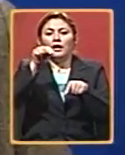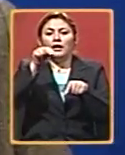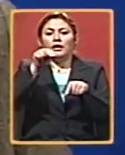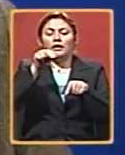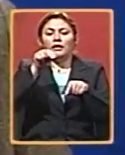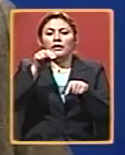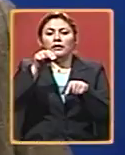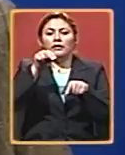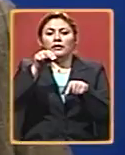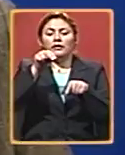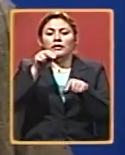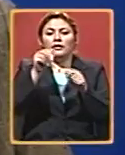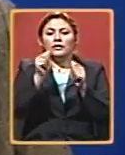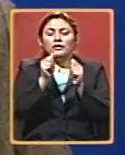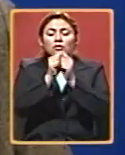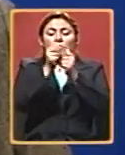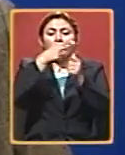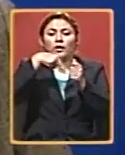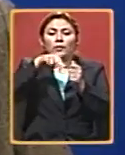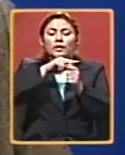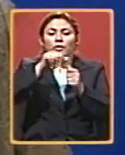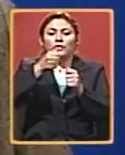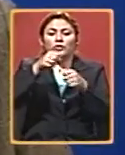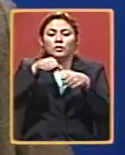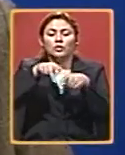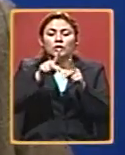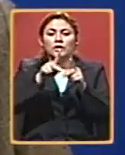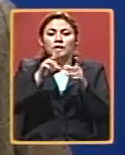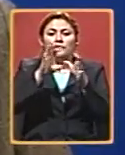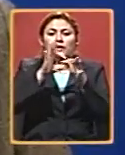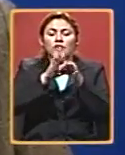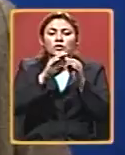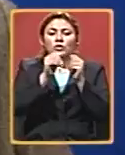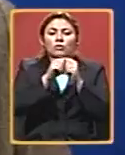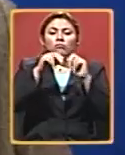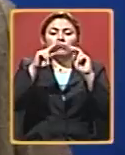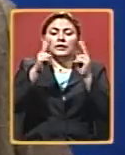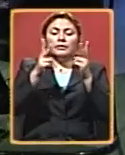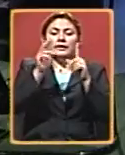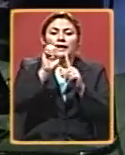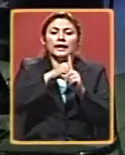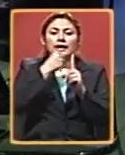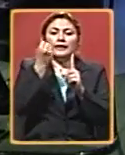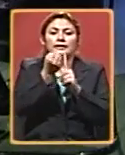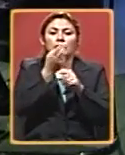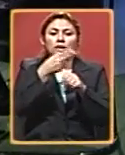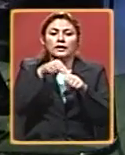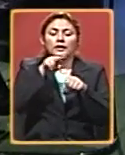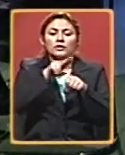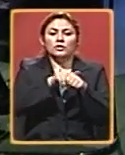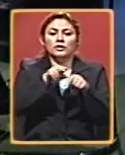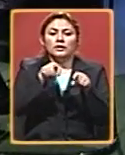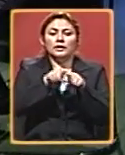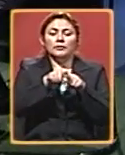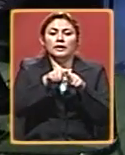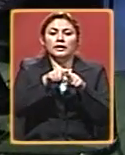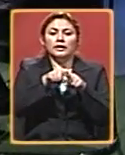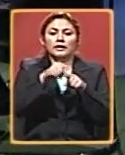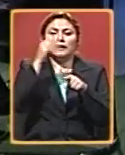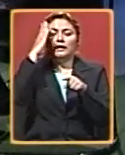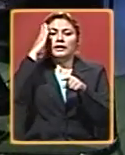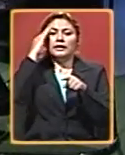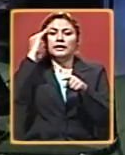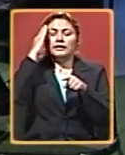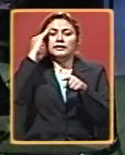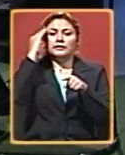ha estado con nosotros en otras ocasiones alrededor de temas del Estado de la Nación, pero también es una experta en Argentina y es una experta